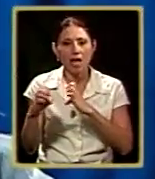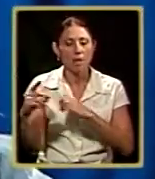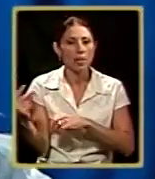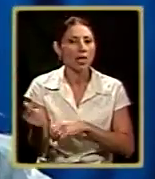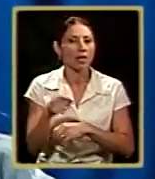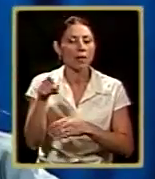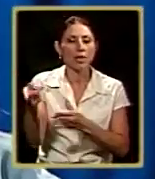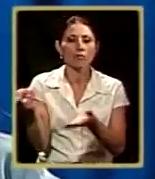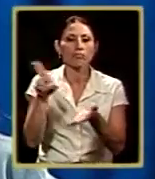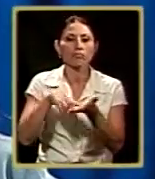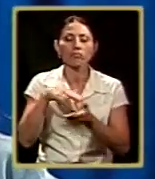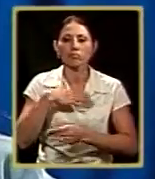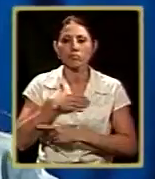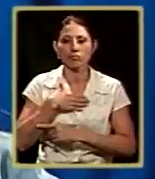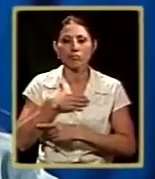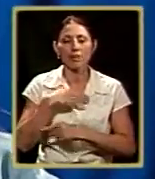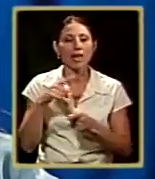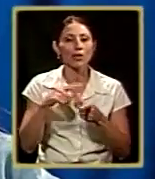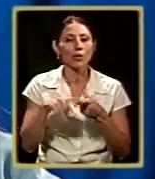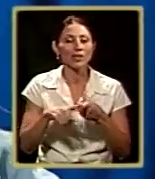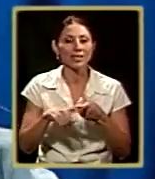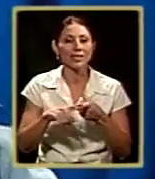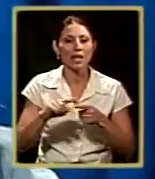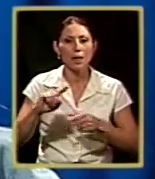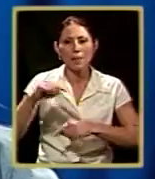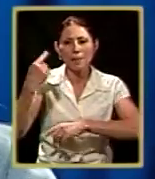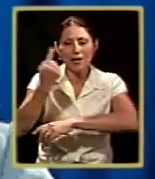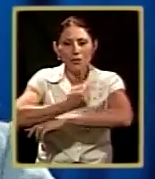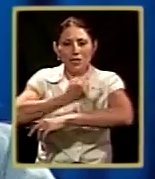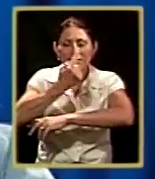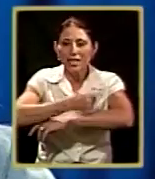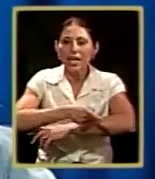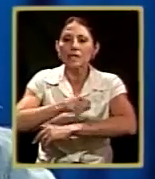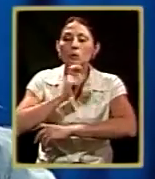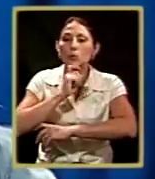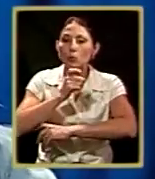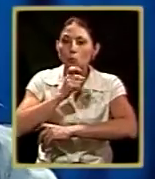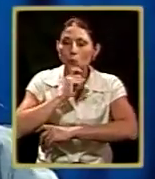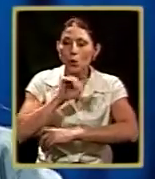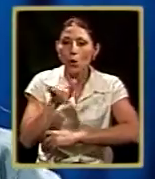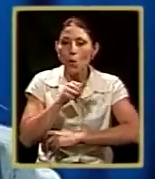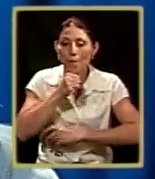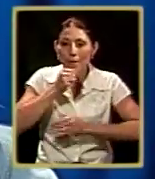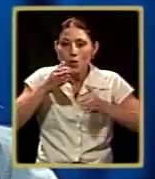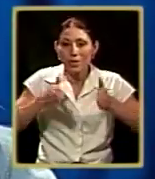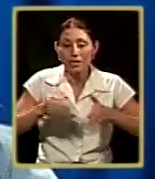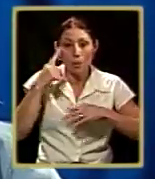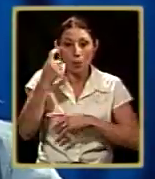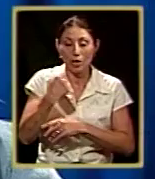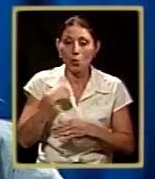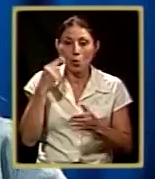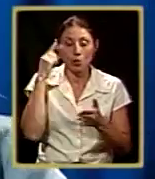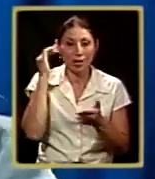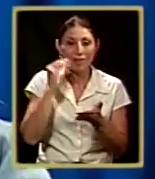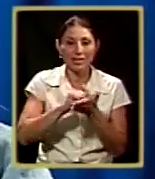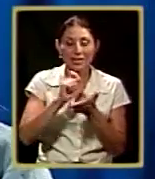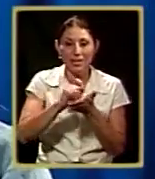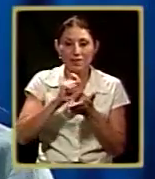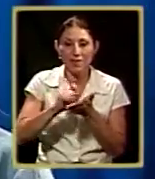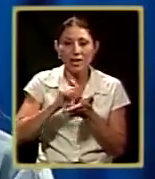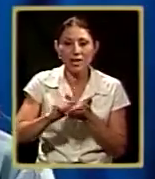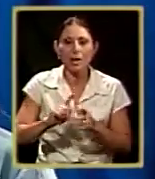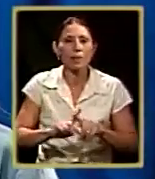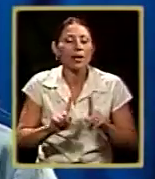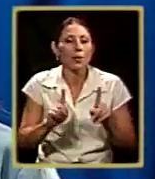me contrataron. Entonces, bueno, los primeros días eran un poco difíciles como periodista, porque uno sabe escribir, puede escribir,